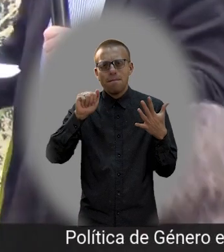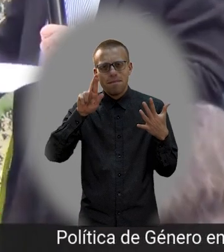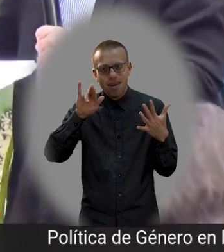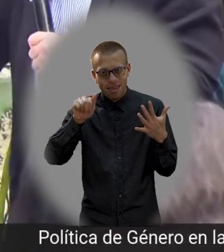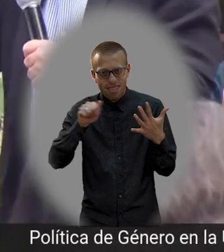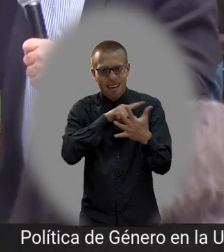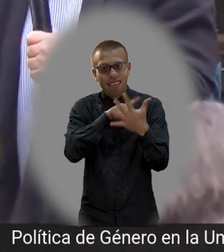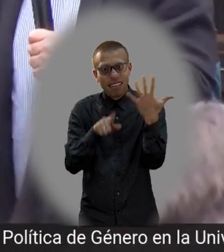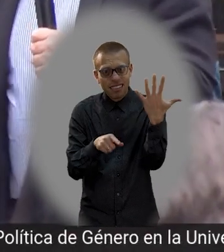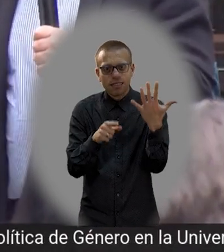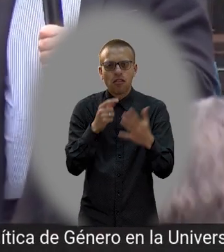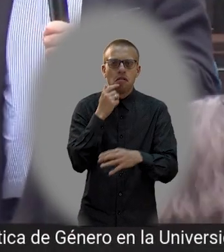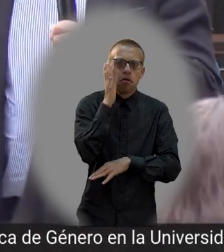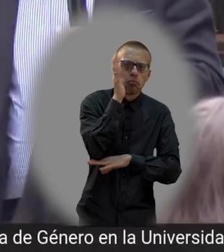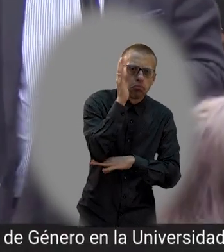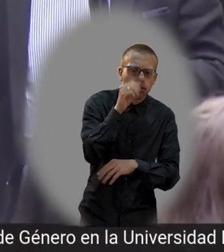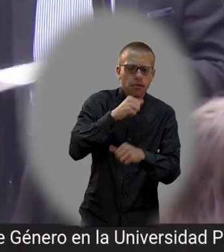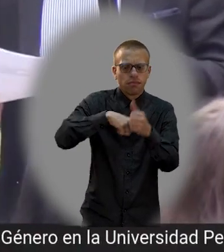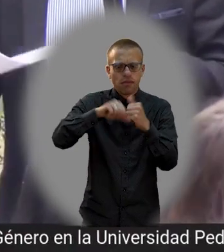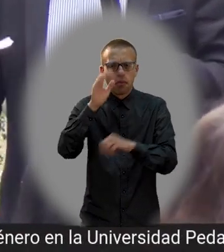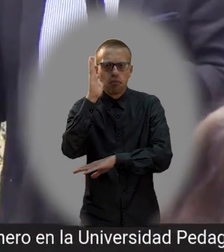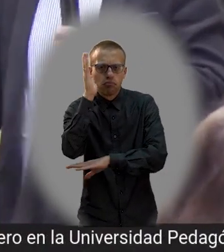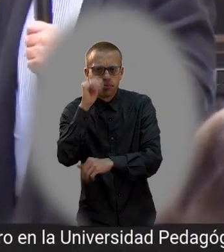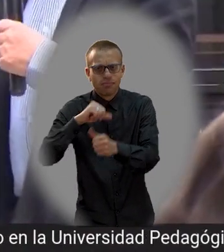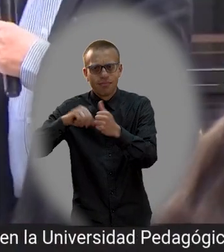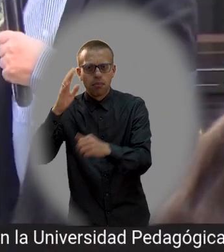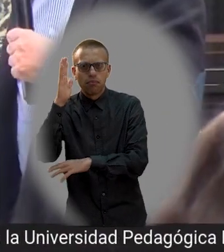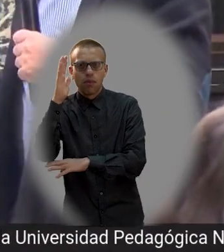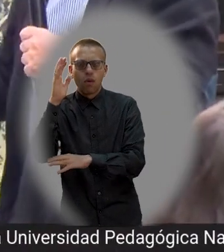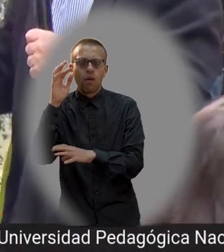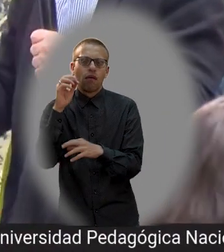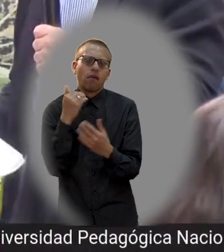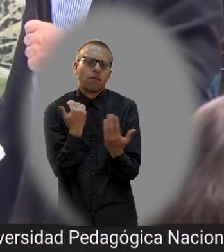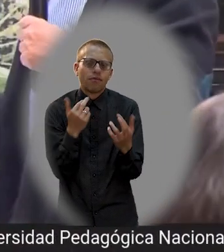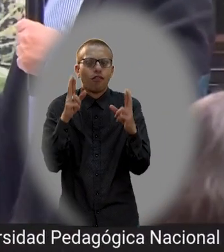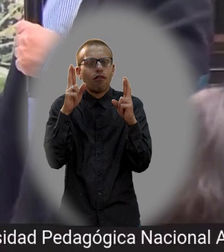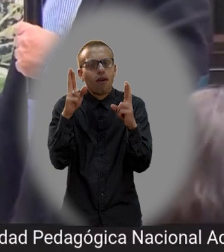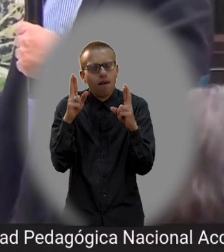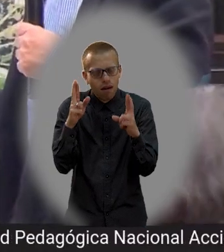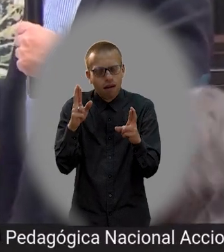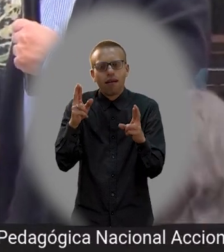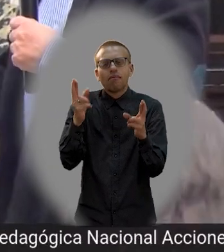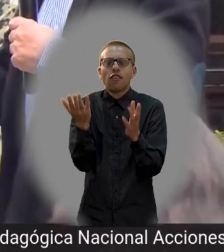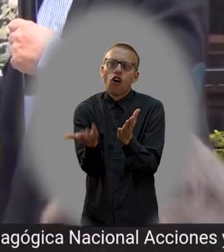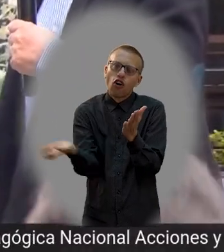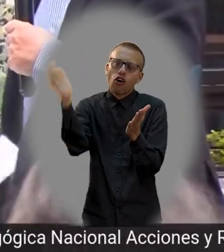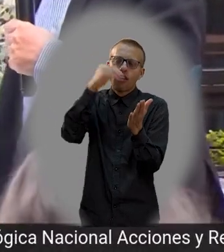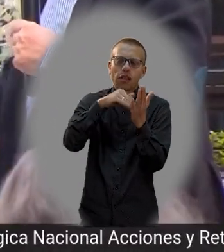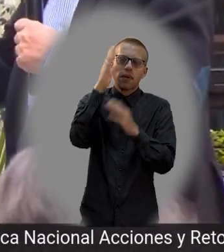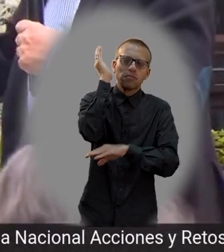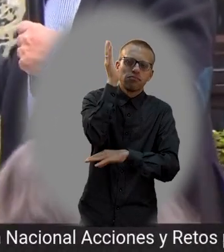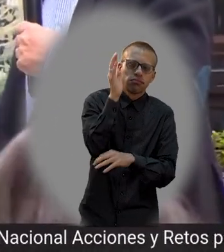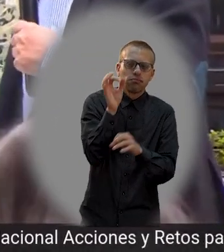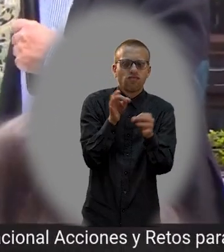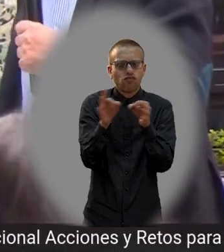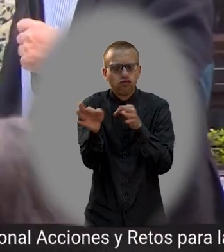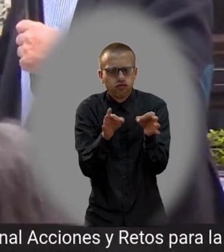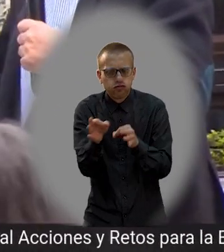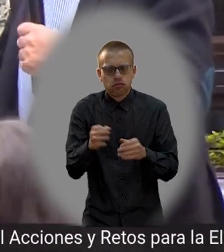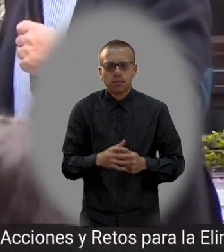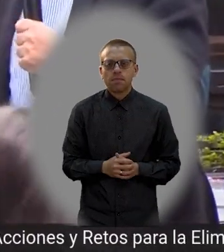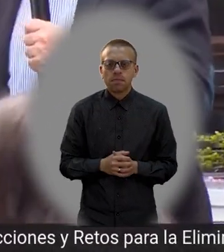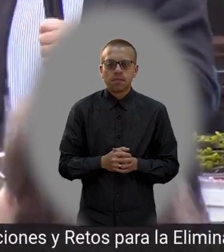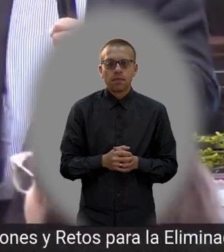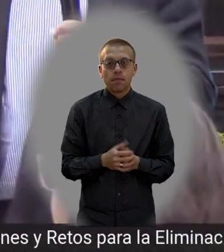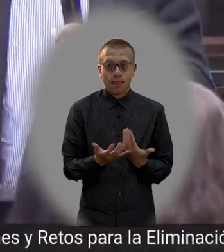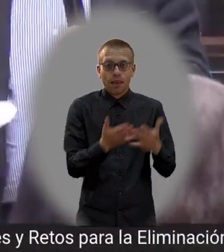que sea apenas uno de los muchos escenarios donde ustedes tienen que seguir haciendo sentir su voz. Y a Sonia, yo pienso